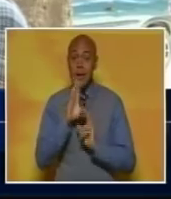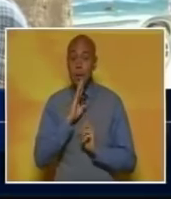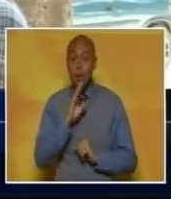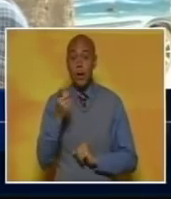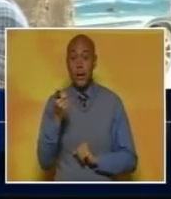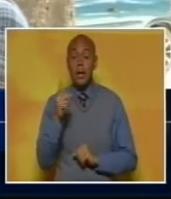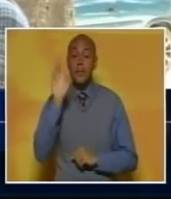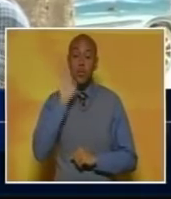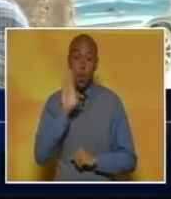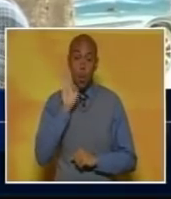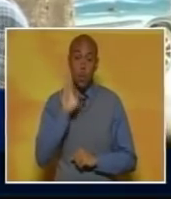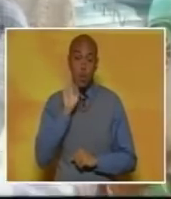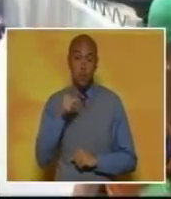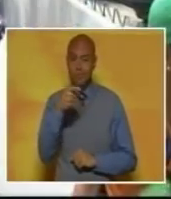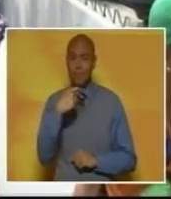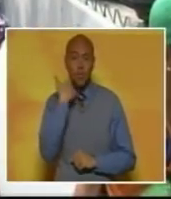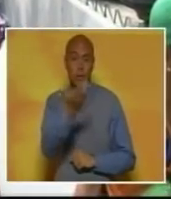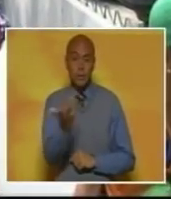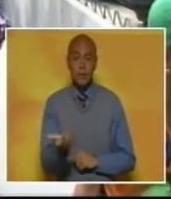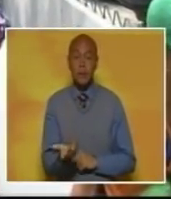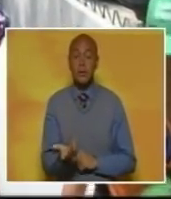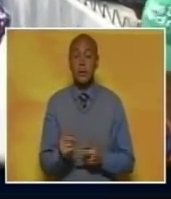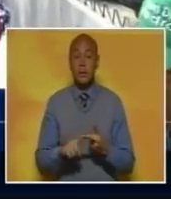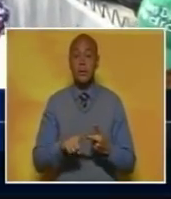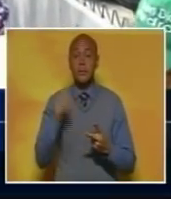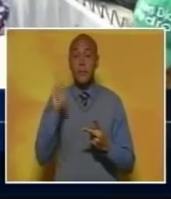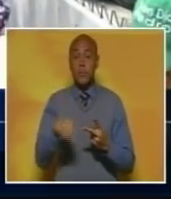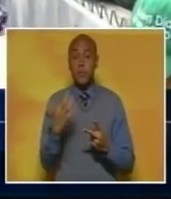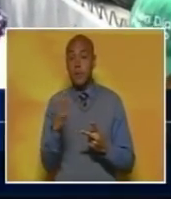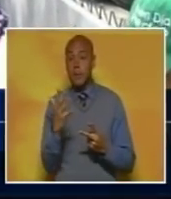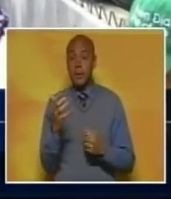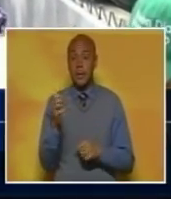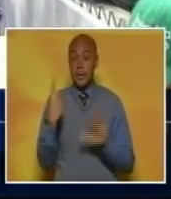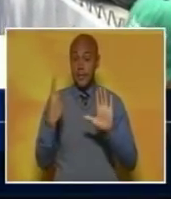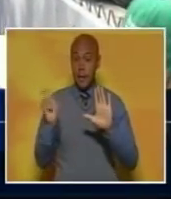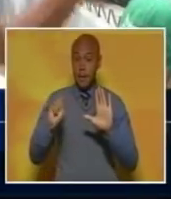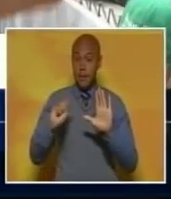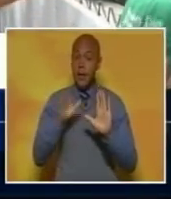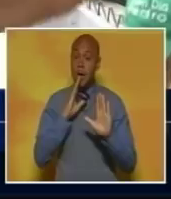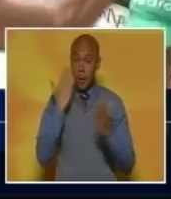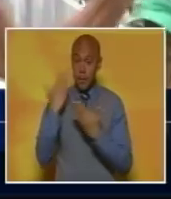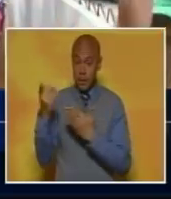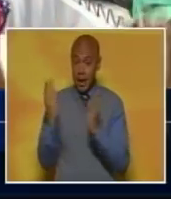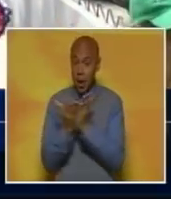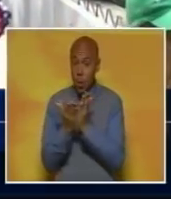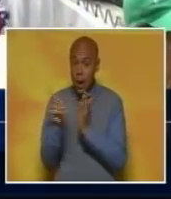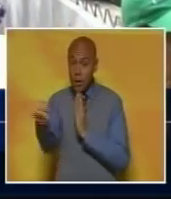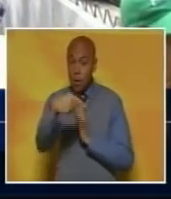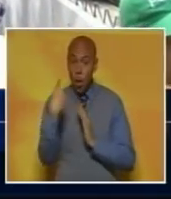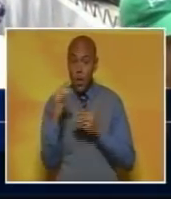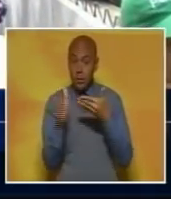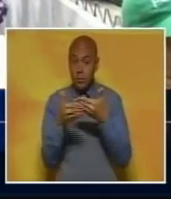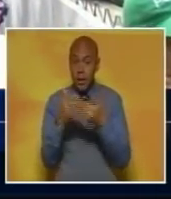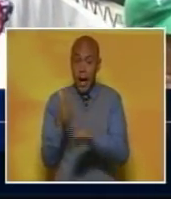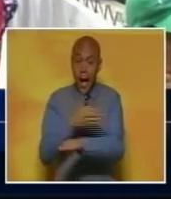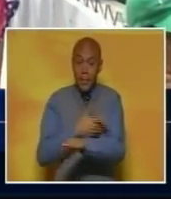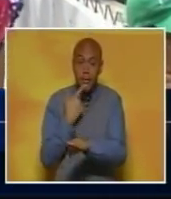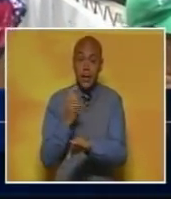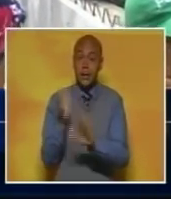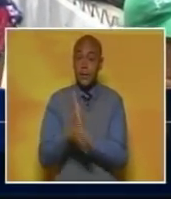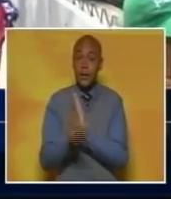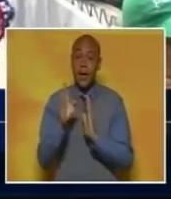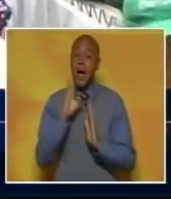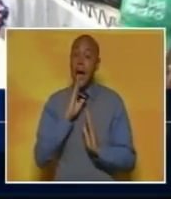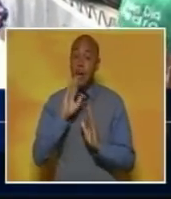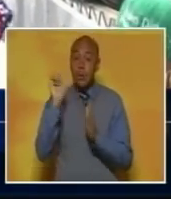El aseo ya eso no funciona. Aquí hay casi más de 6 meses que no hay agua. Mira, la escuela están tortando temprano por eso. Pues no hay